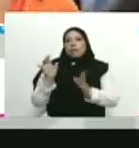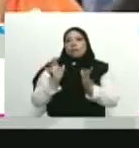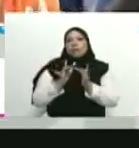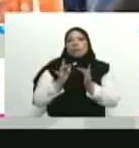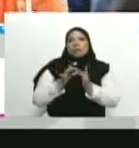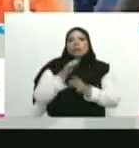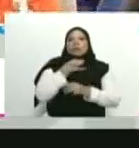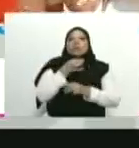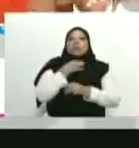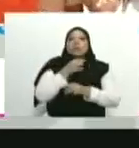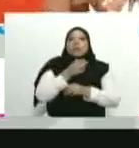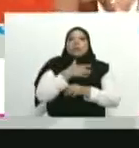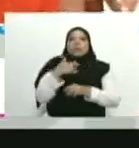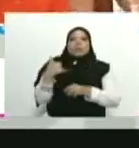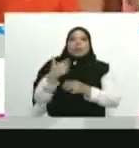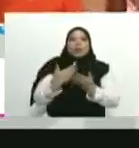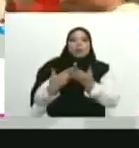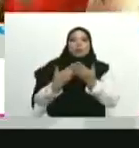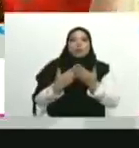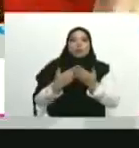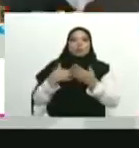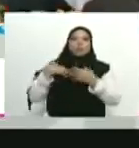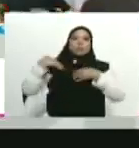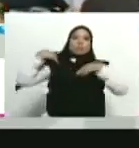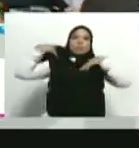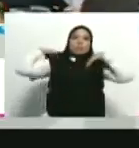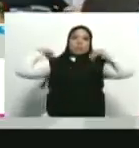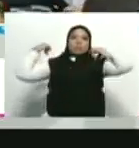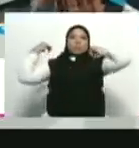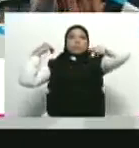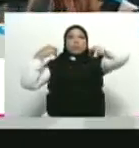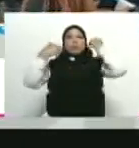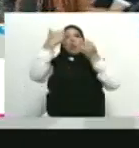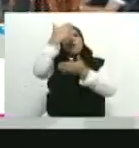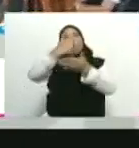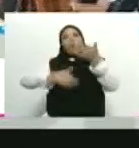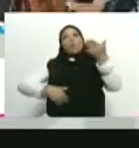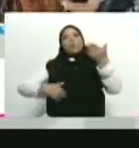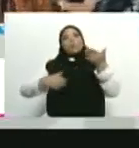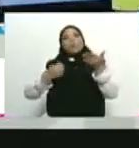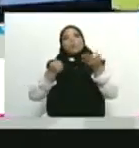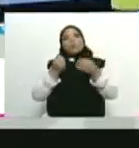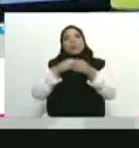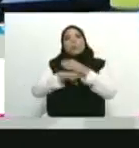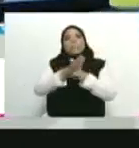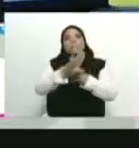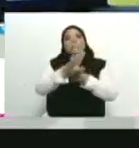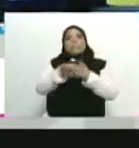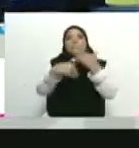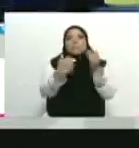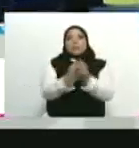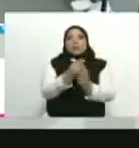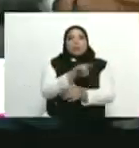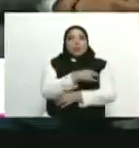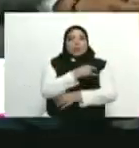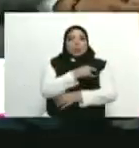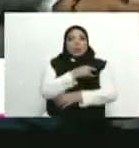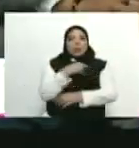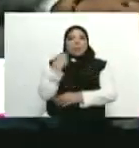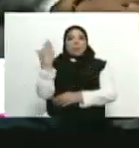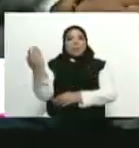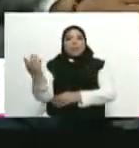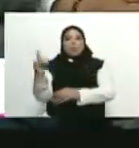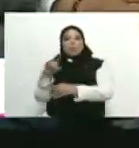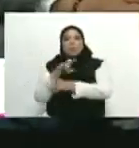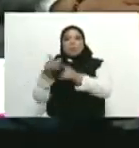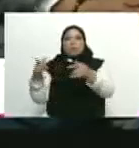Si me gusta, si quiero estudiar eso, Le emite un certificado que lo debe imprimir y con eso acude a la universidad en el momento en